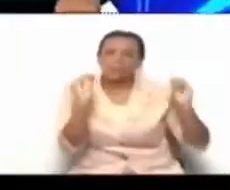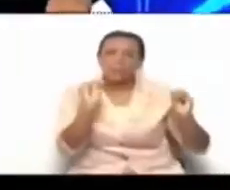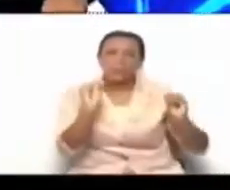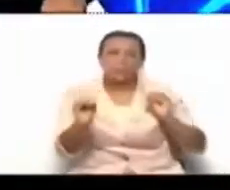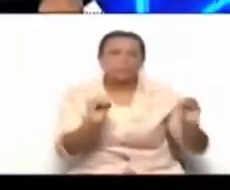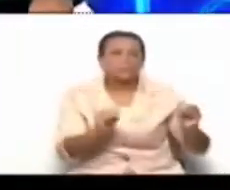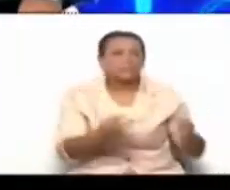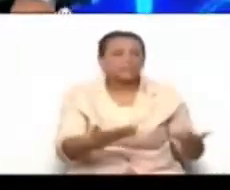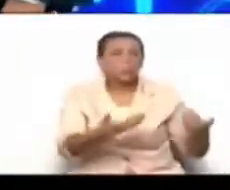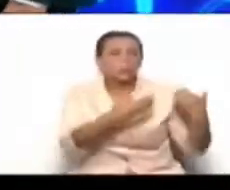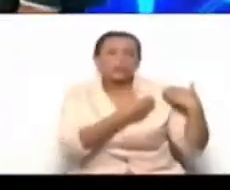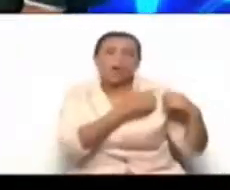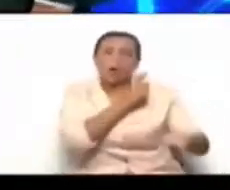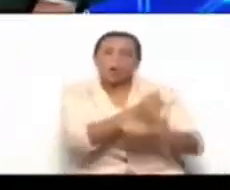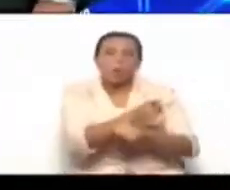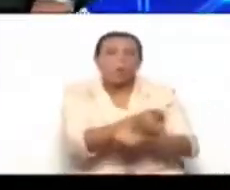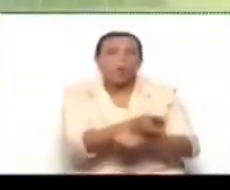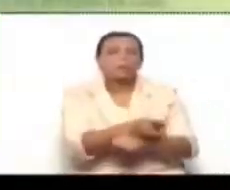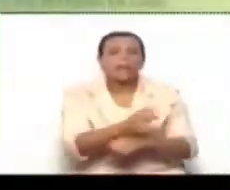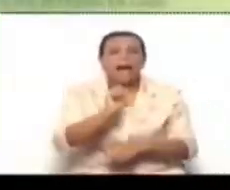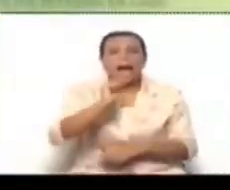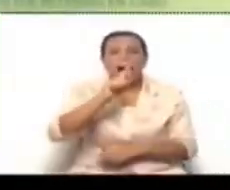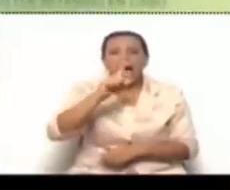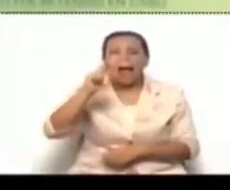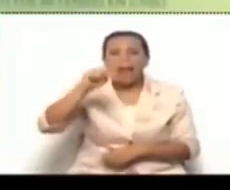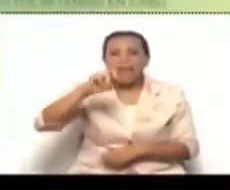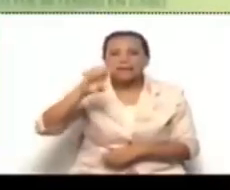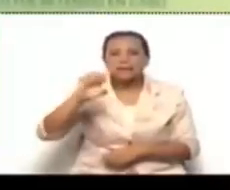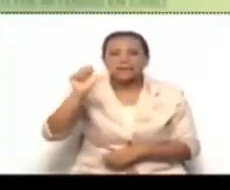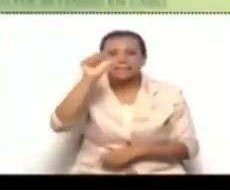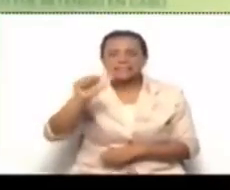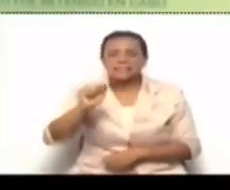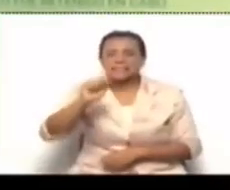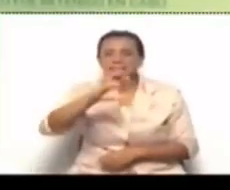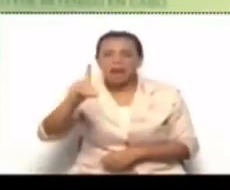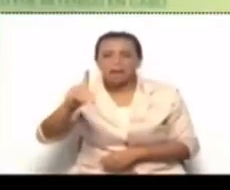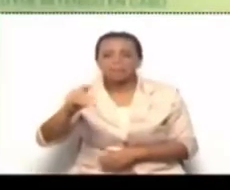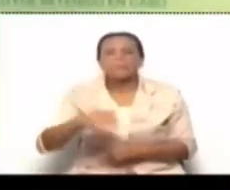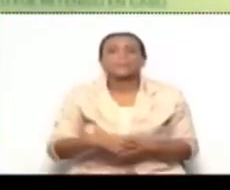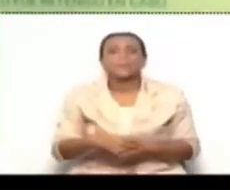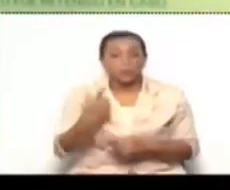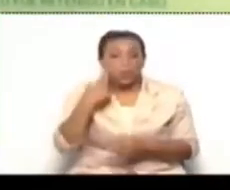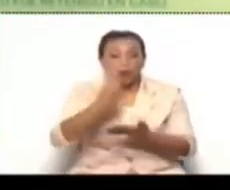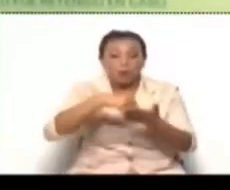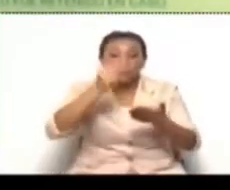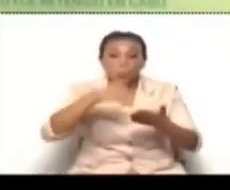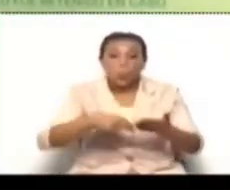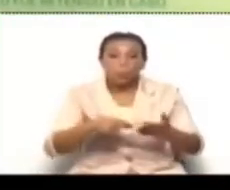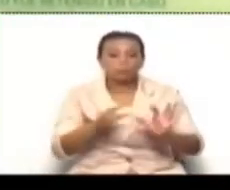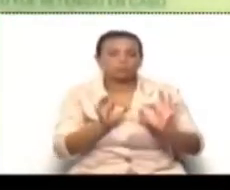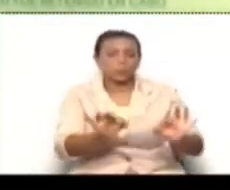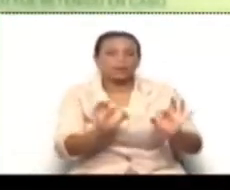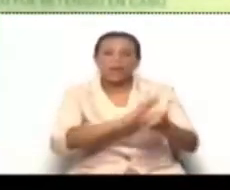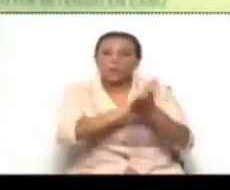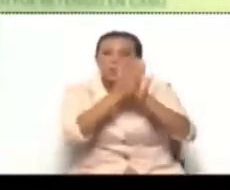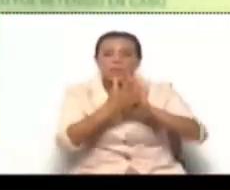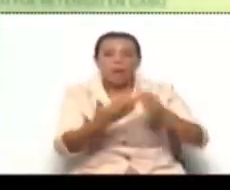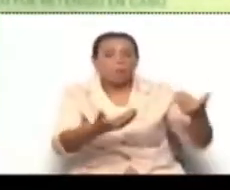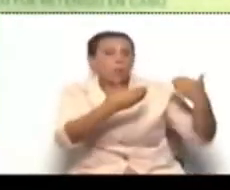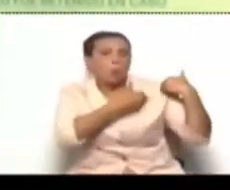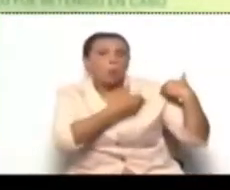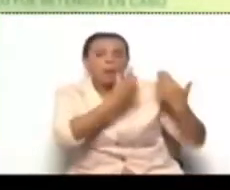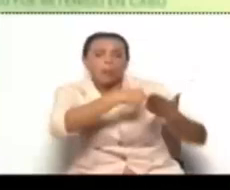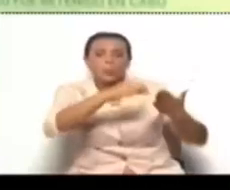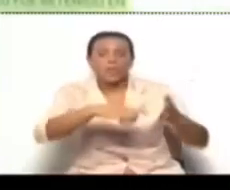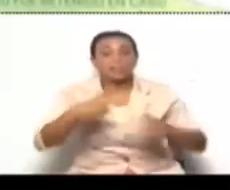los cargos contra Alex Saab. El juez Robert Scola firmó este viernes la desestimación definitiva de los cargos en contra